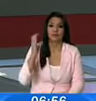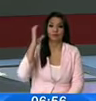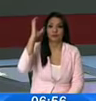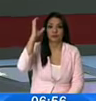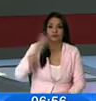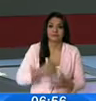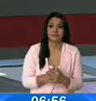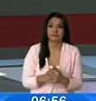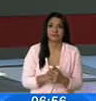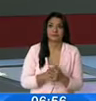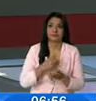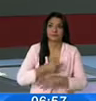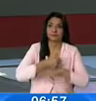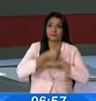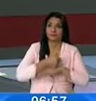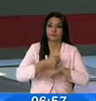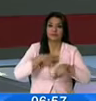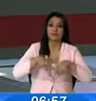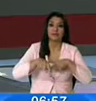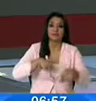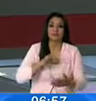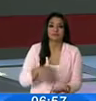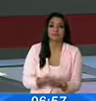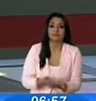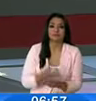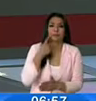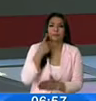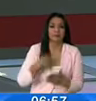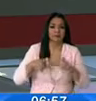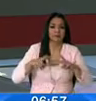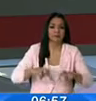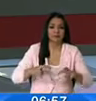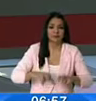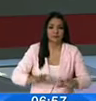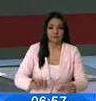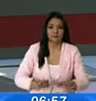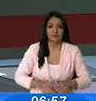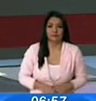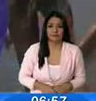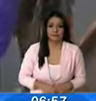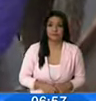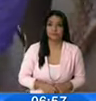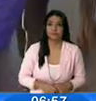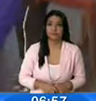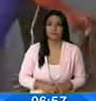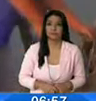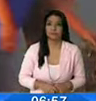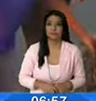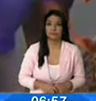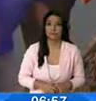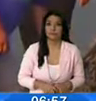la CTE llegaron al lugar para investigar este hecho. Veamos.